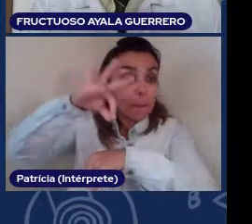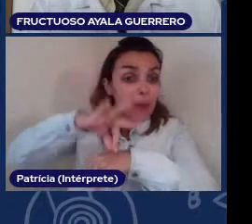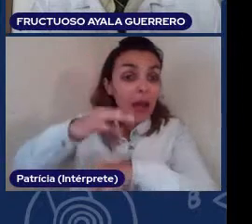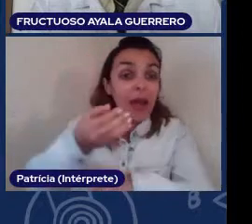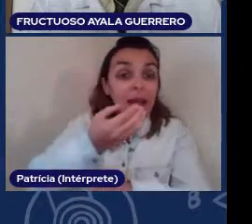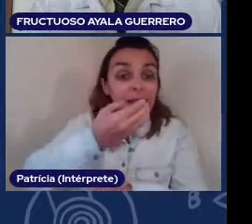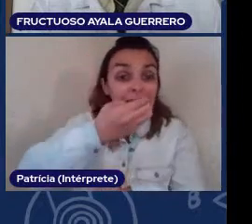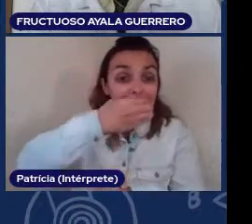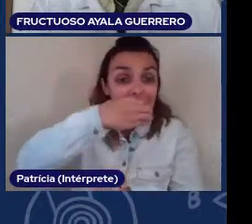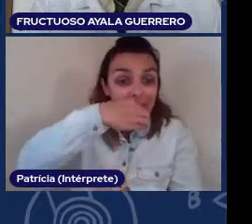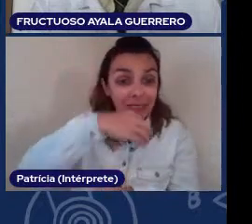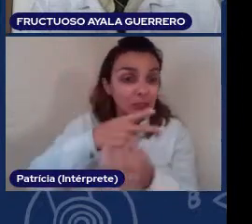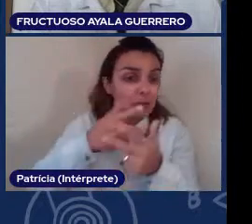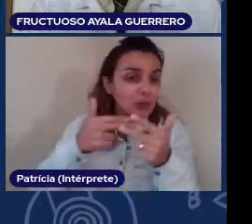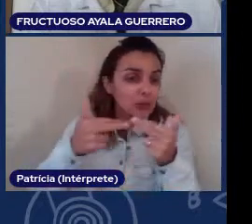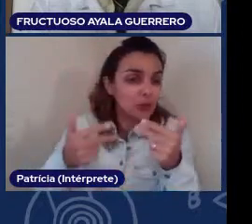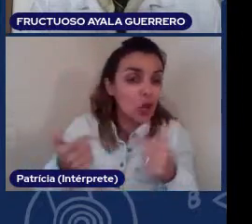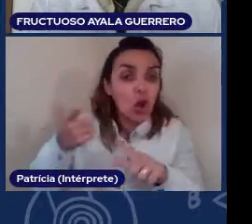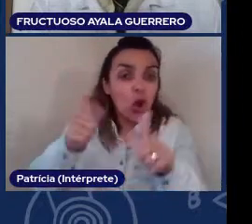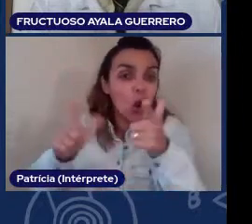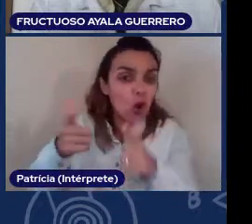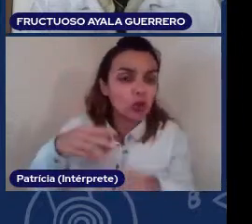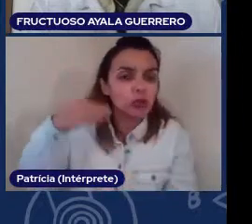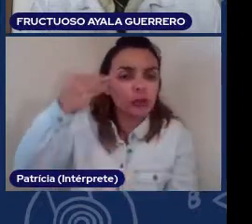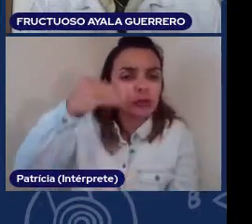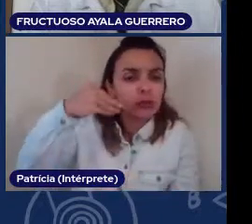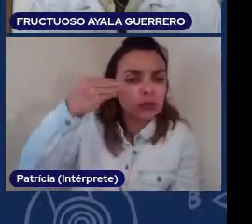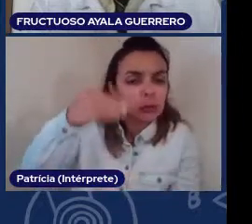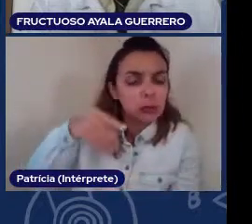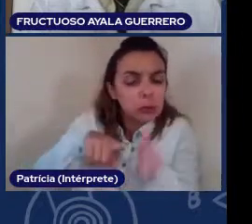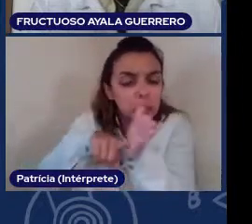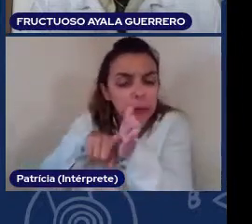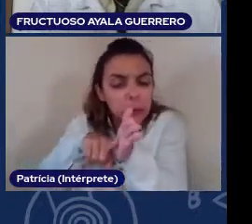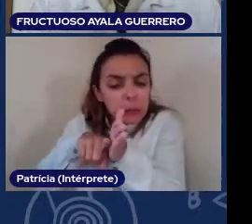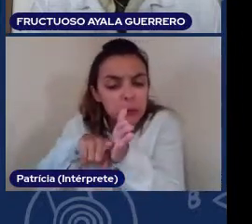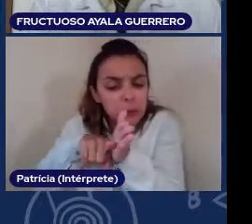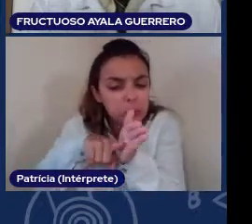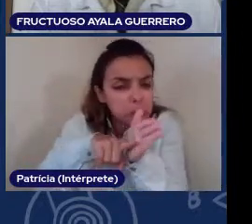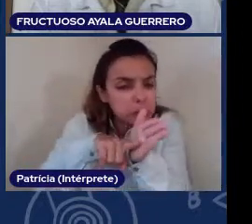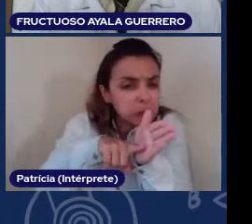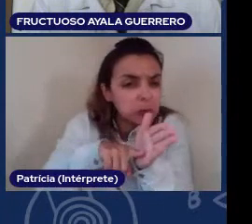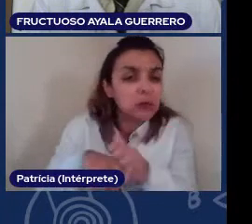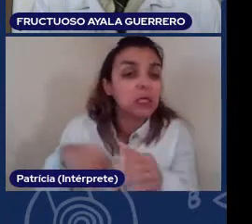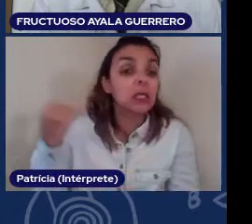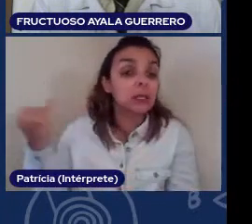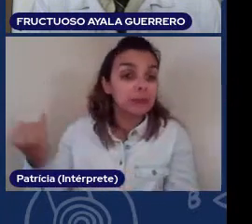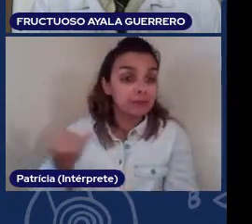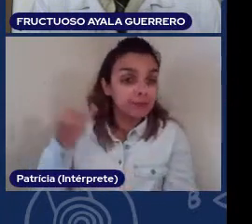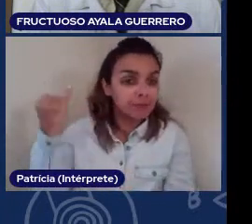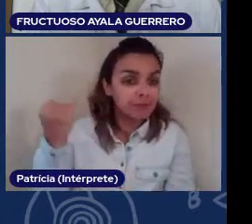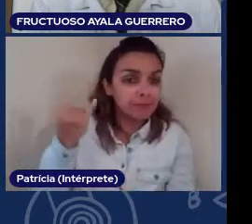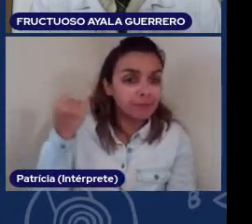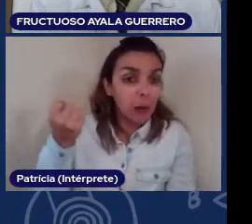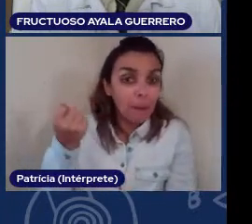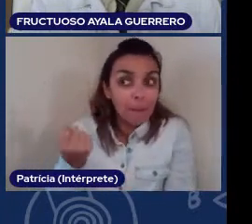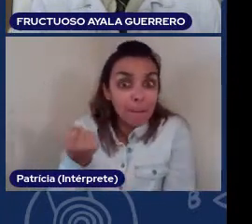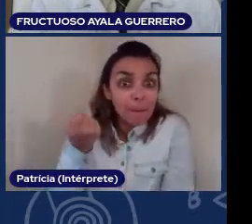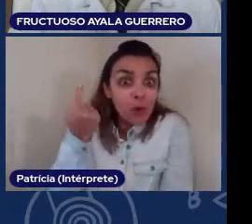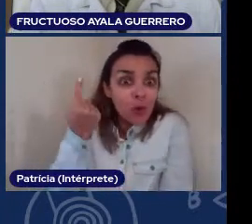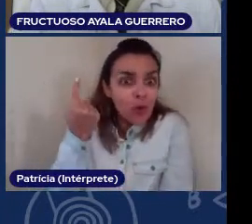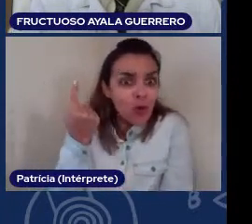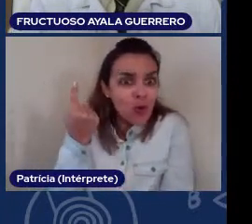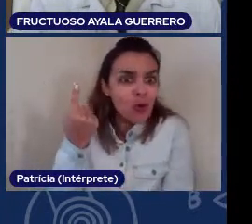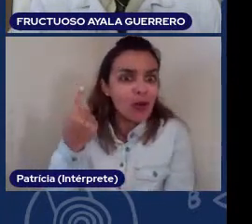haciendo otro tipo de experimentos. Entonces, como ven, qué importante descubrimiento y por